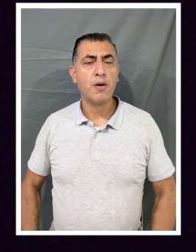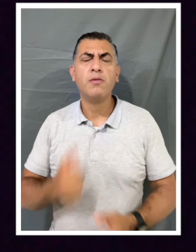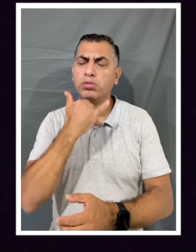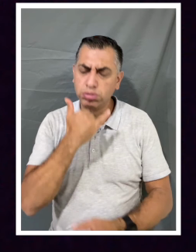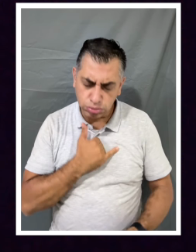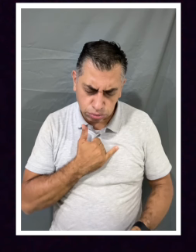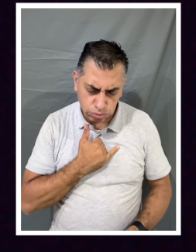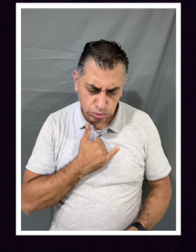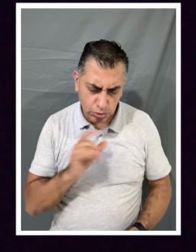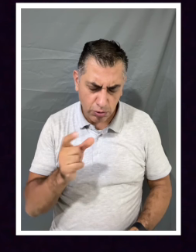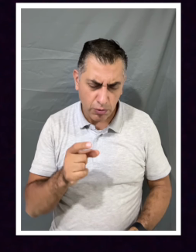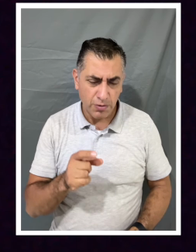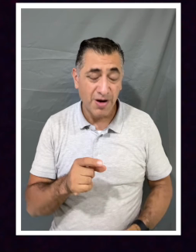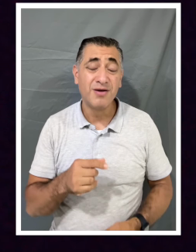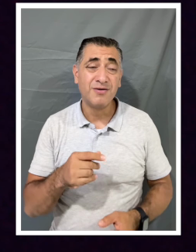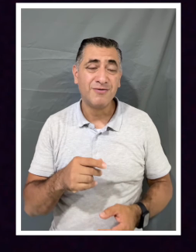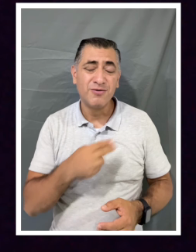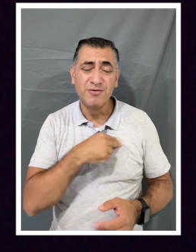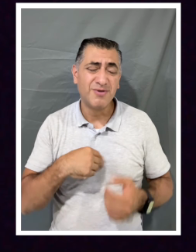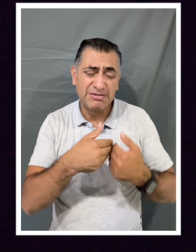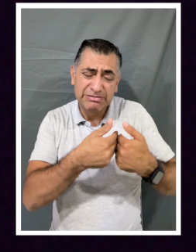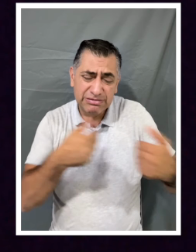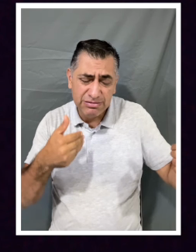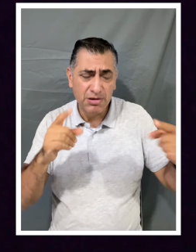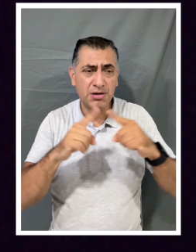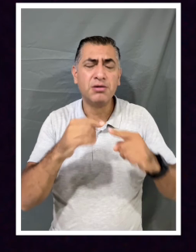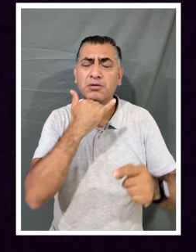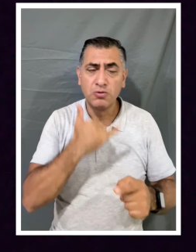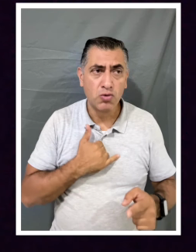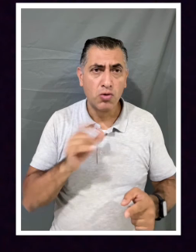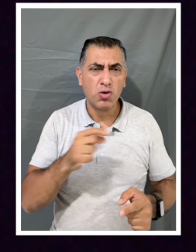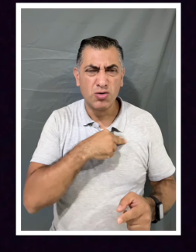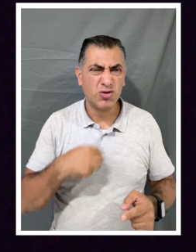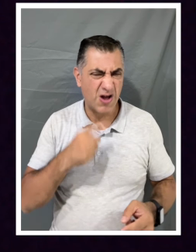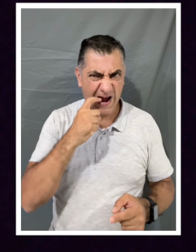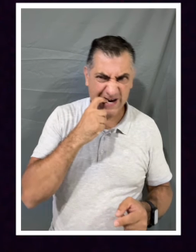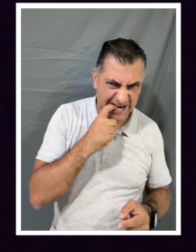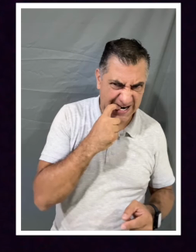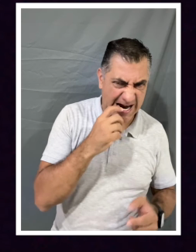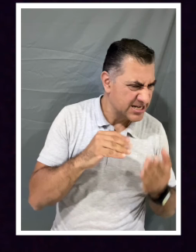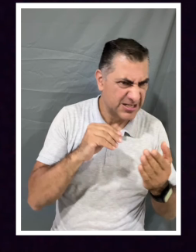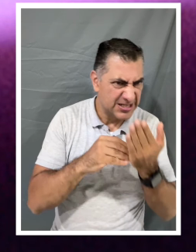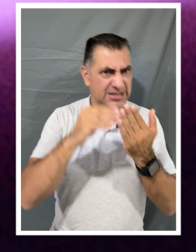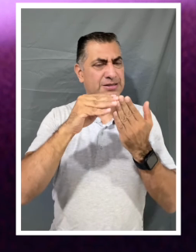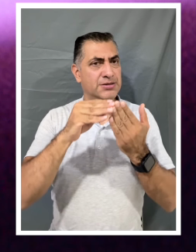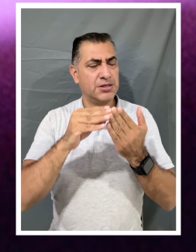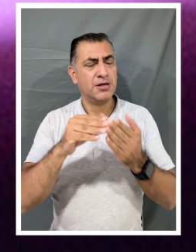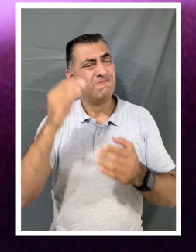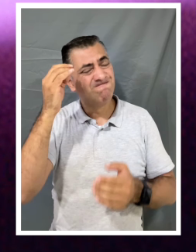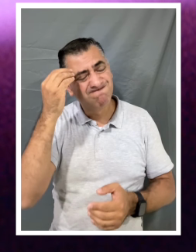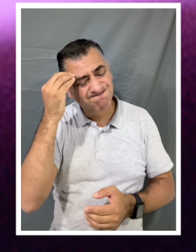cuando hemos tenido actitudes que han dividido perdónanos cuando hemos sido envidiosos inmaduros